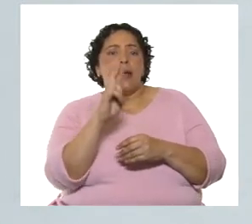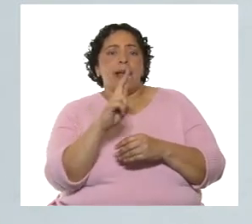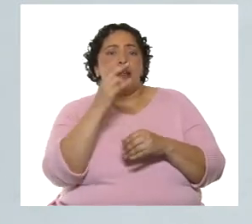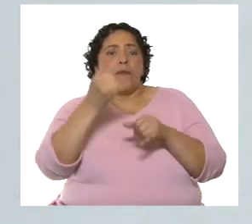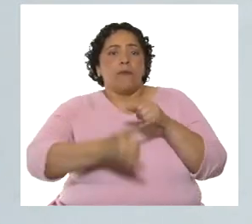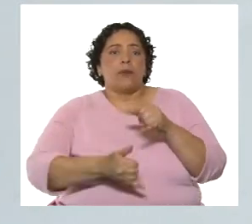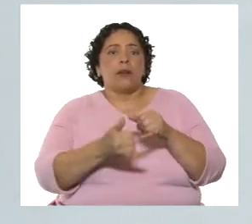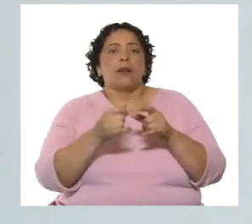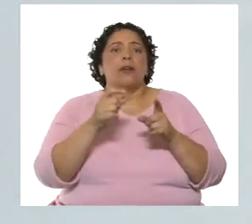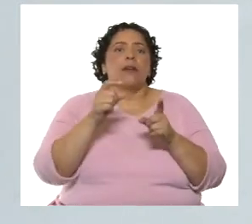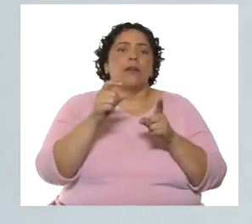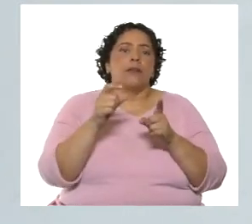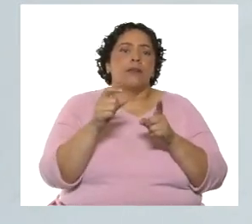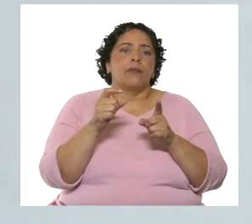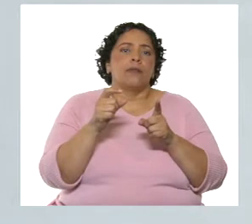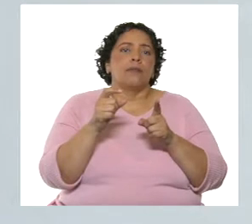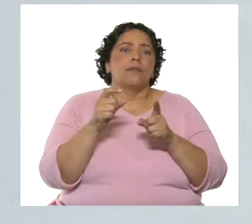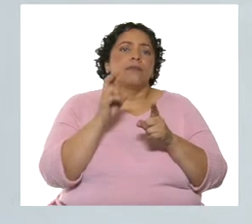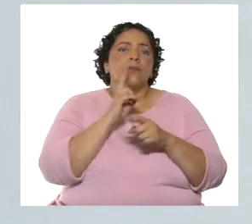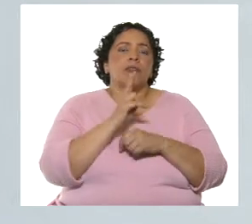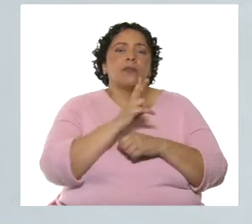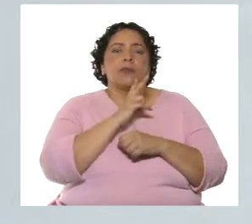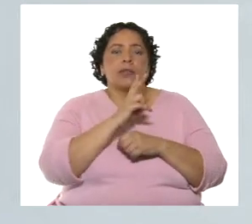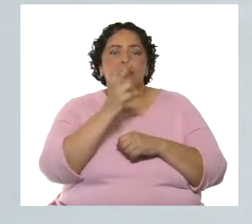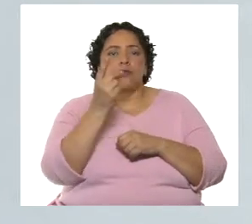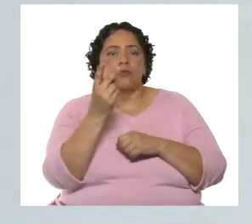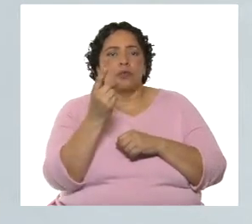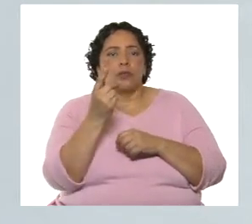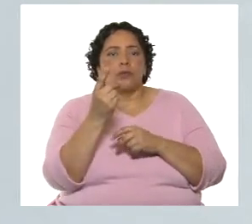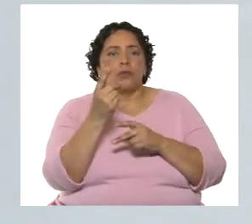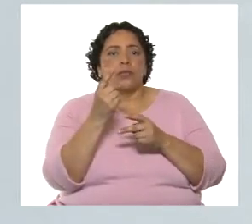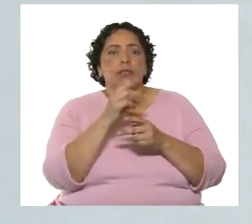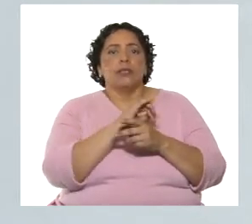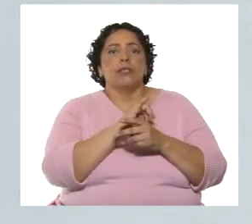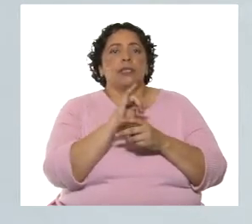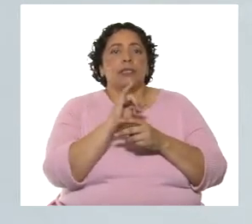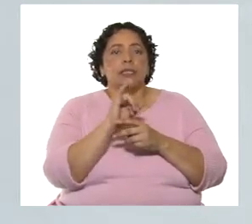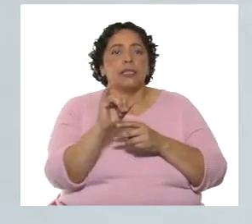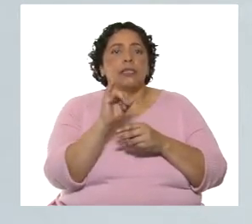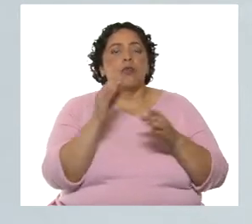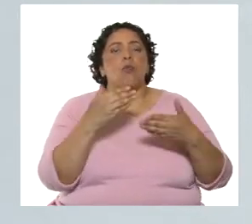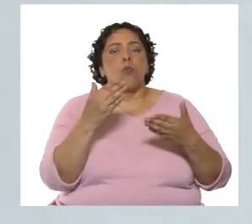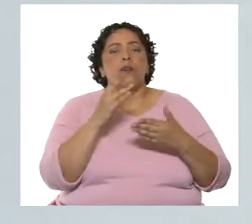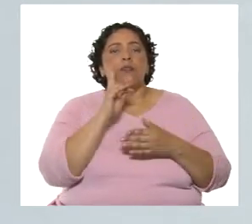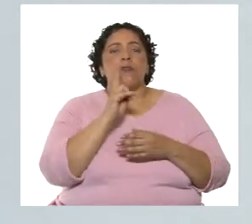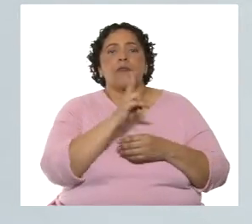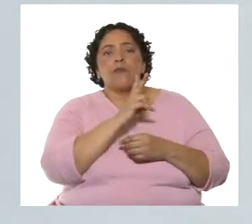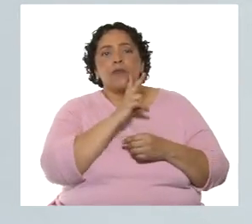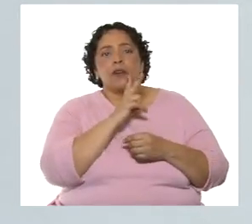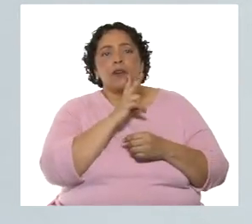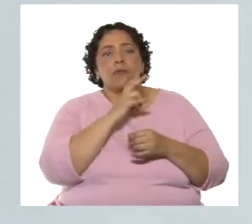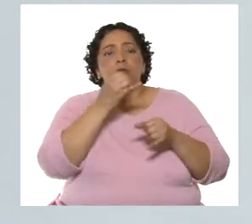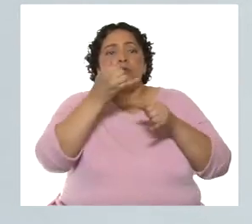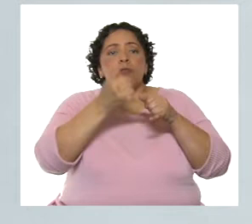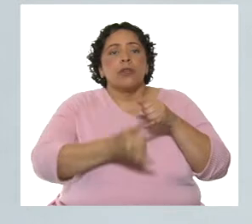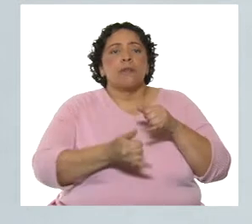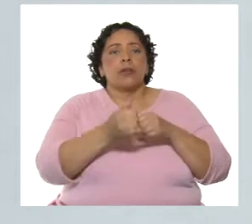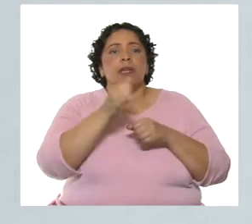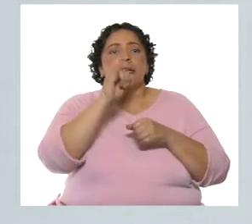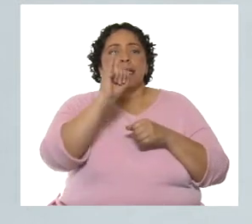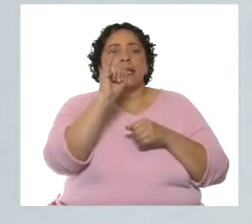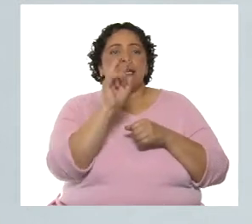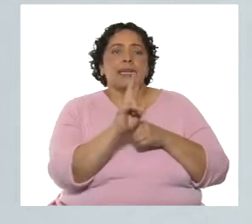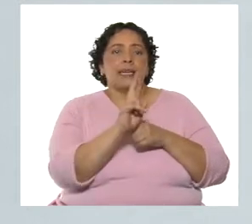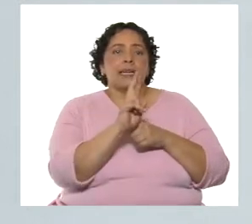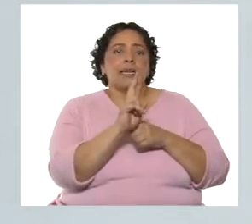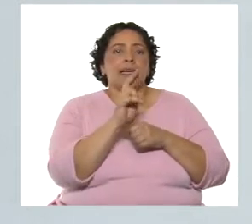están conjugados en su segunda conjugación. Y cuando los verbos cuyo infinitivo terminan en